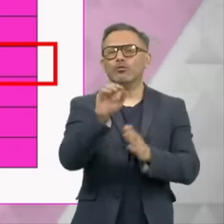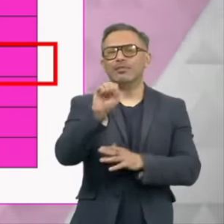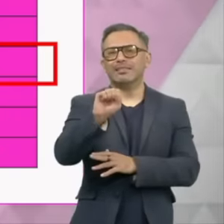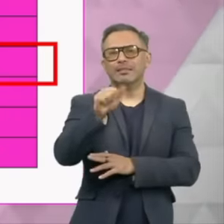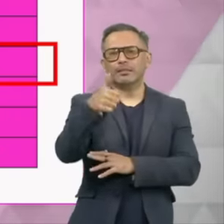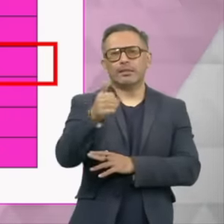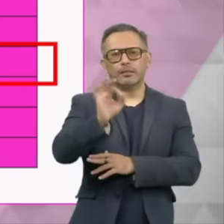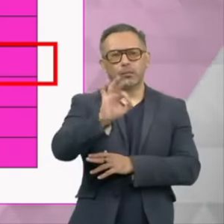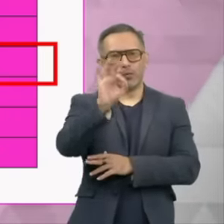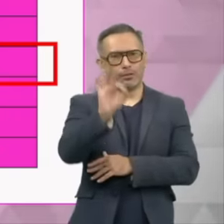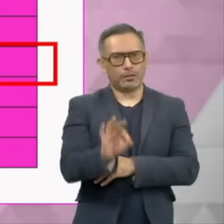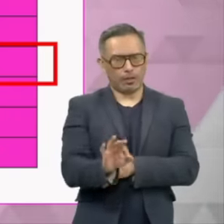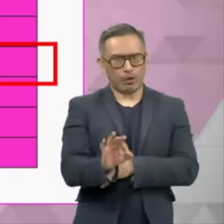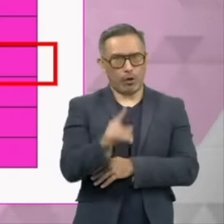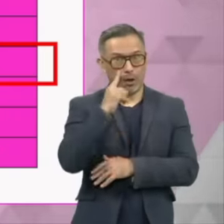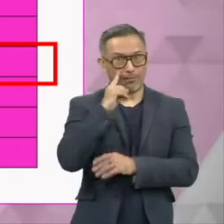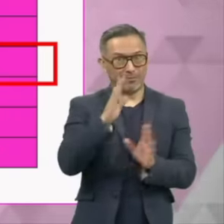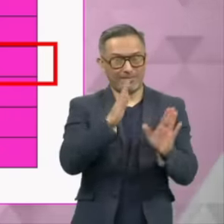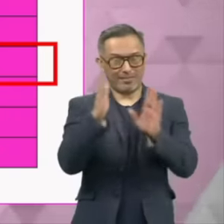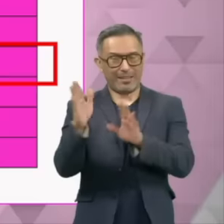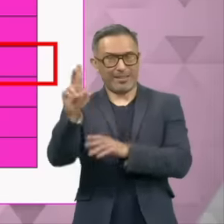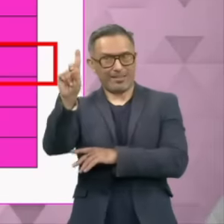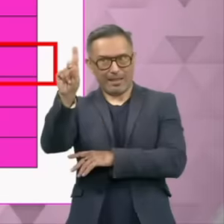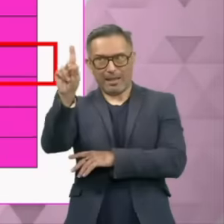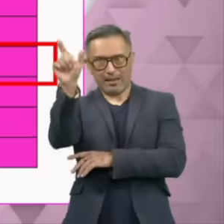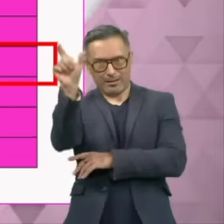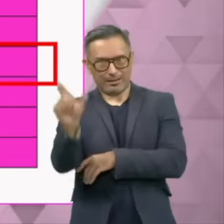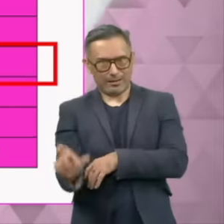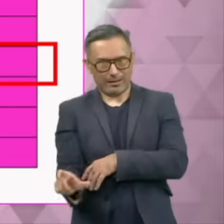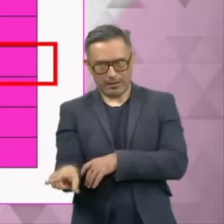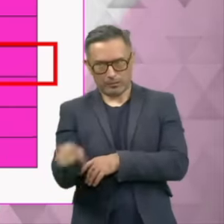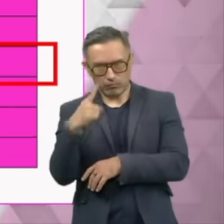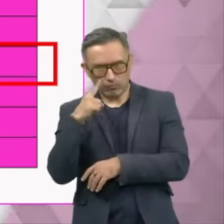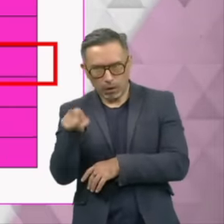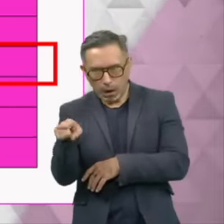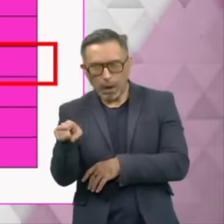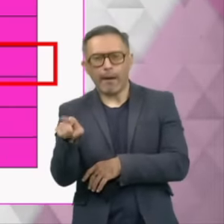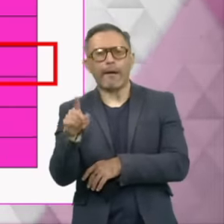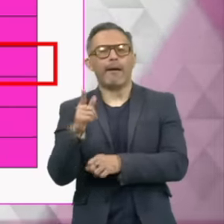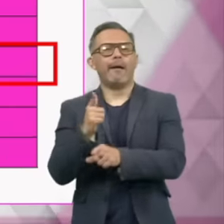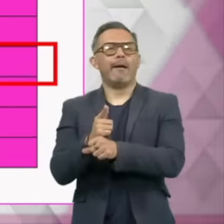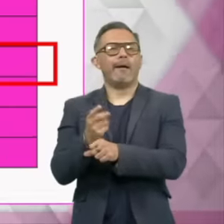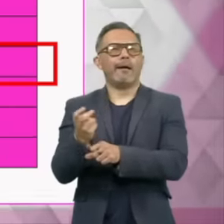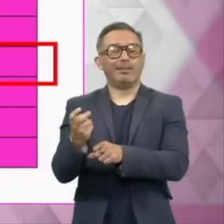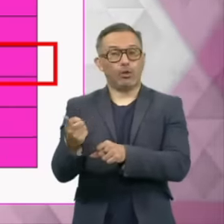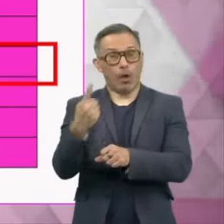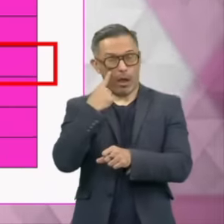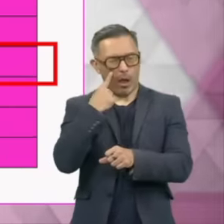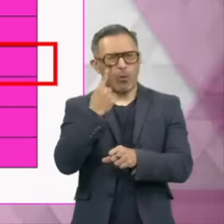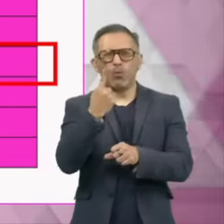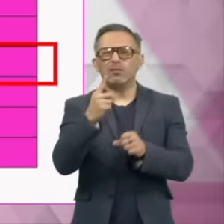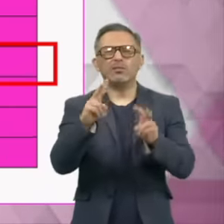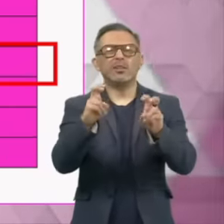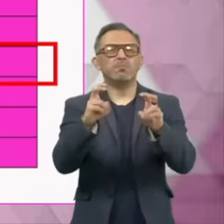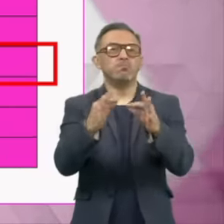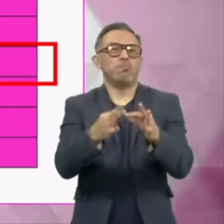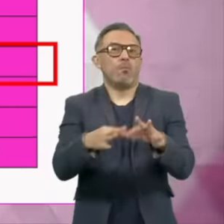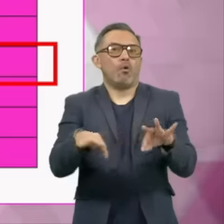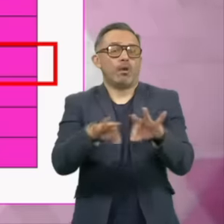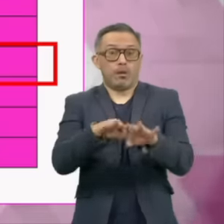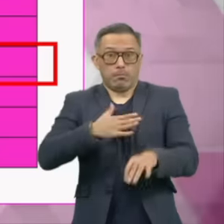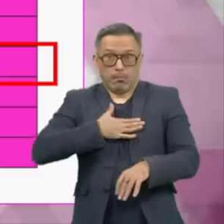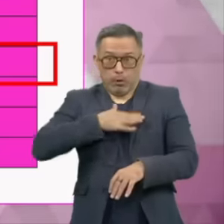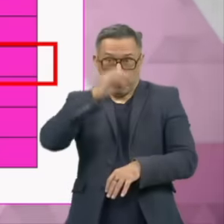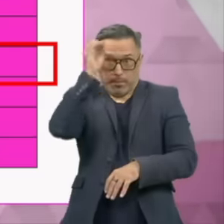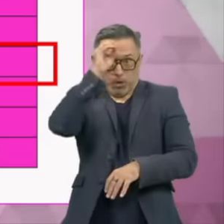11.66% que vemos en la columna D. Para luego, y aquí está el punto relevante desde mi punto de